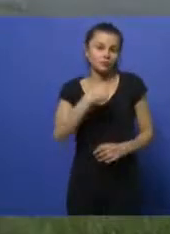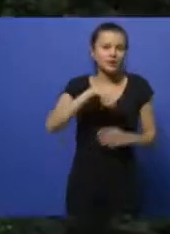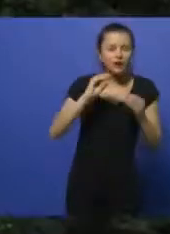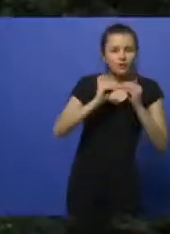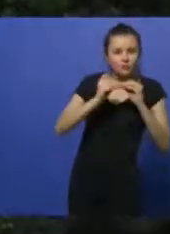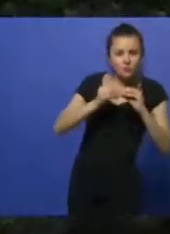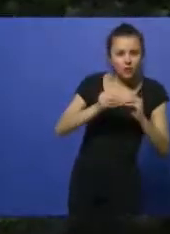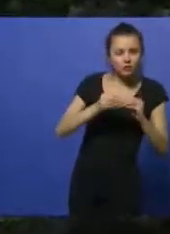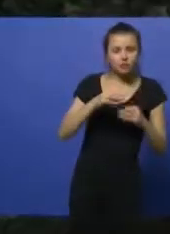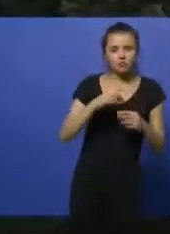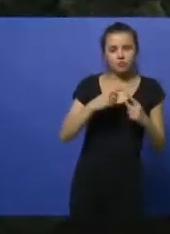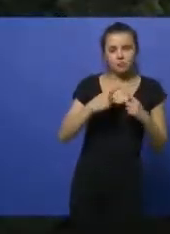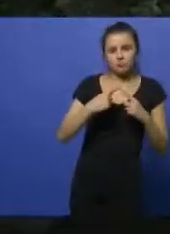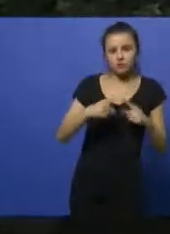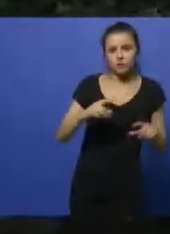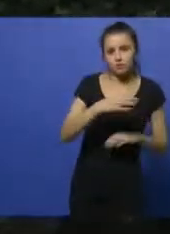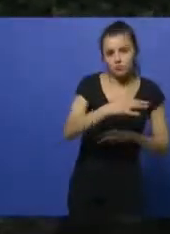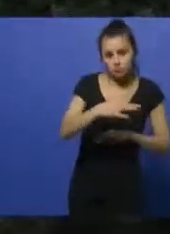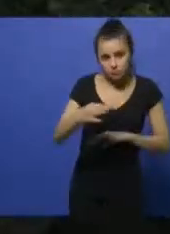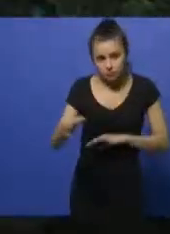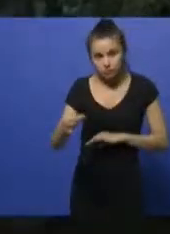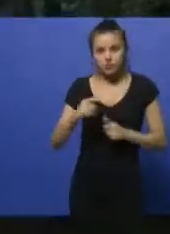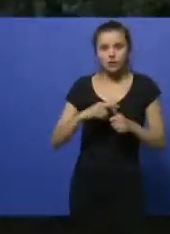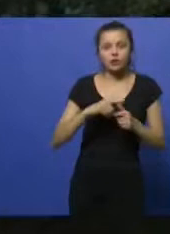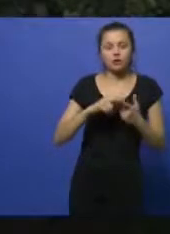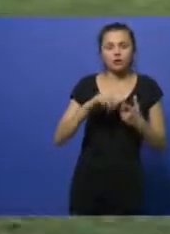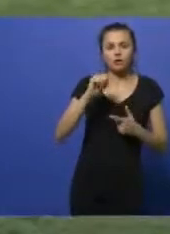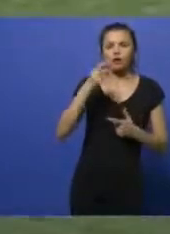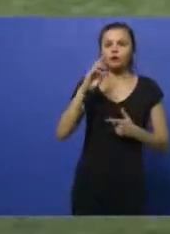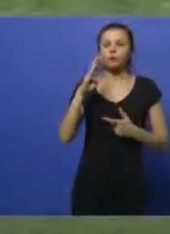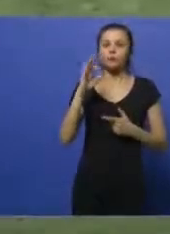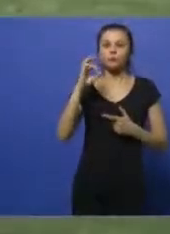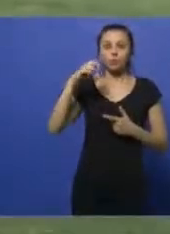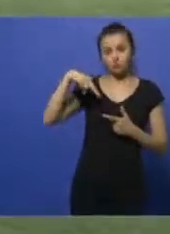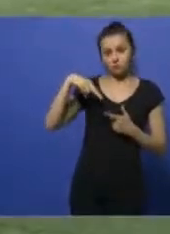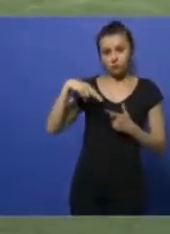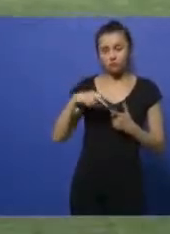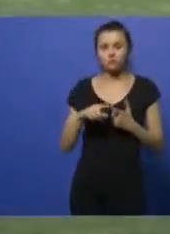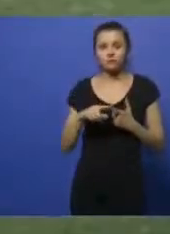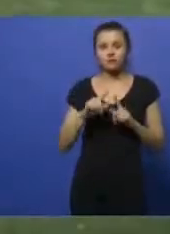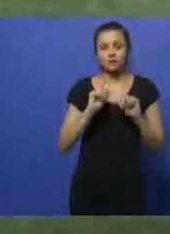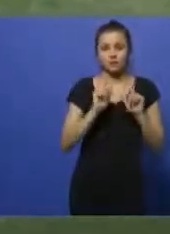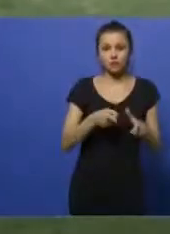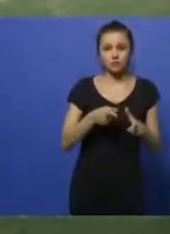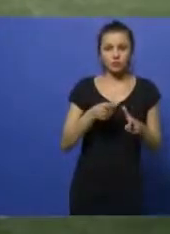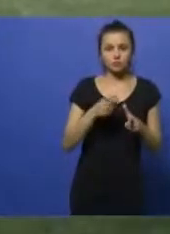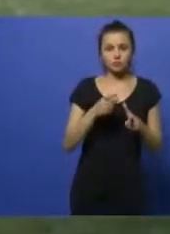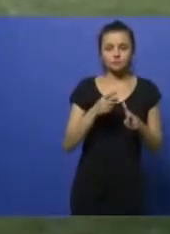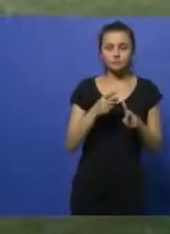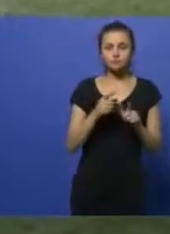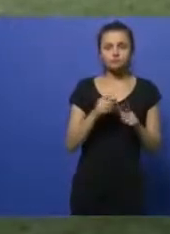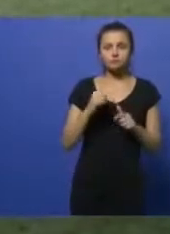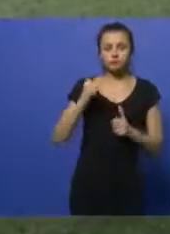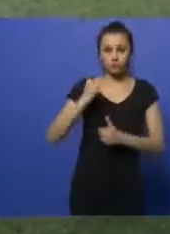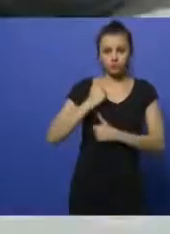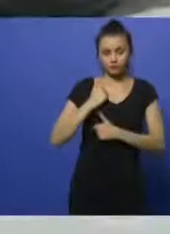Río Santiago, con los compañeros carboníferos. Y bueno, lo mismo pasa con fabricaciones militares. No hay una decisión política.